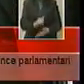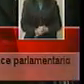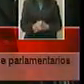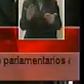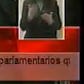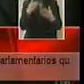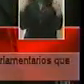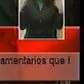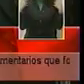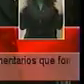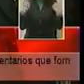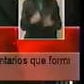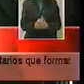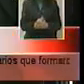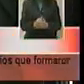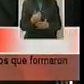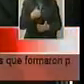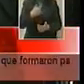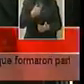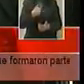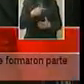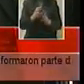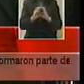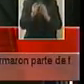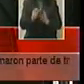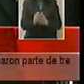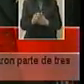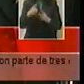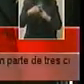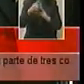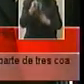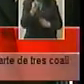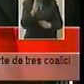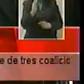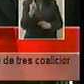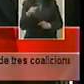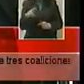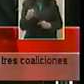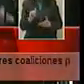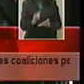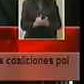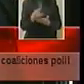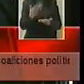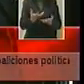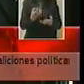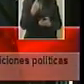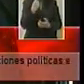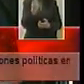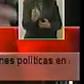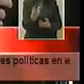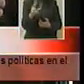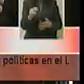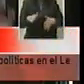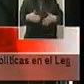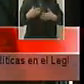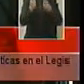el despacho del que habla y del señor congresista Carlos Tubino. Así que queremos ser enfáticos que no